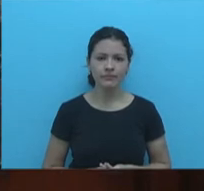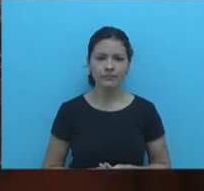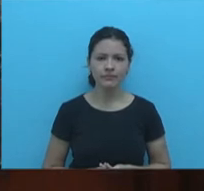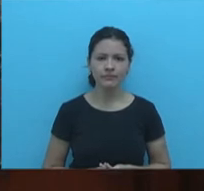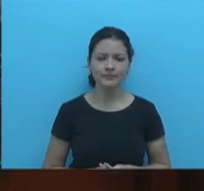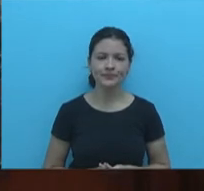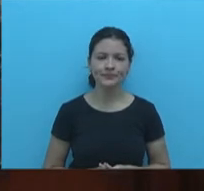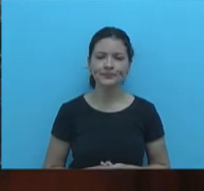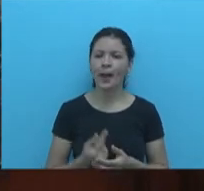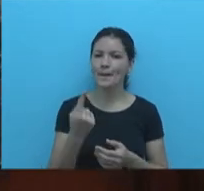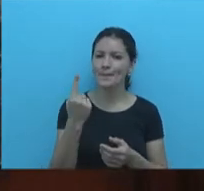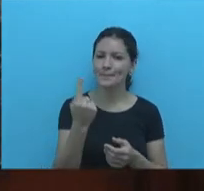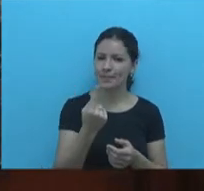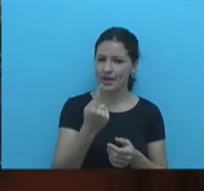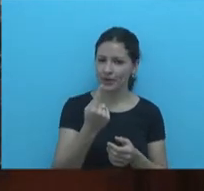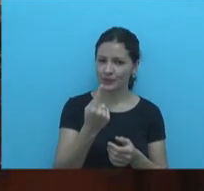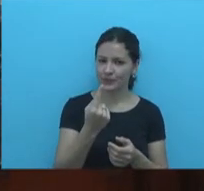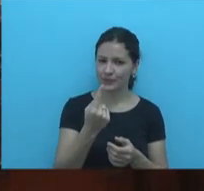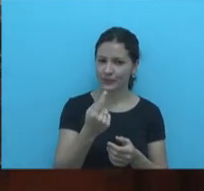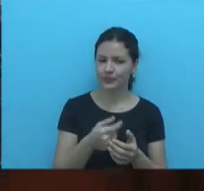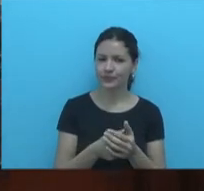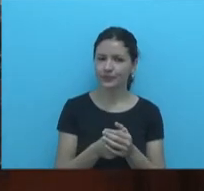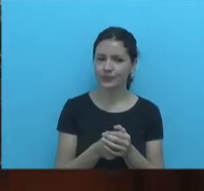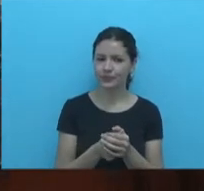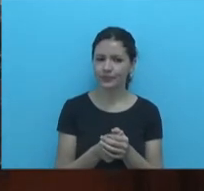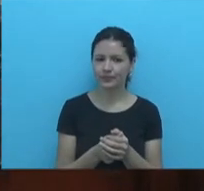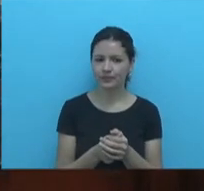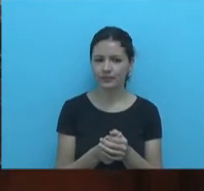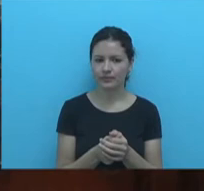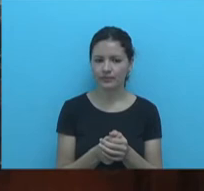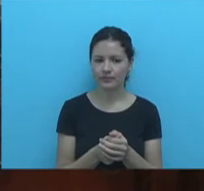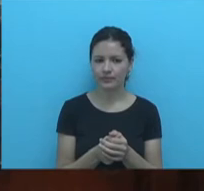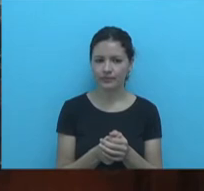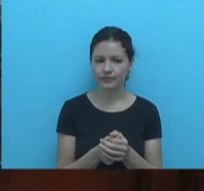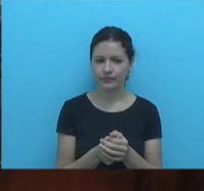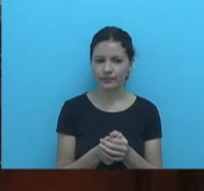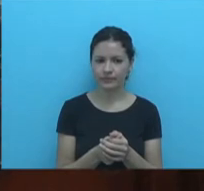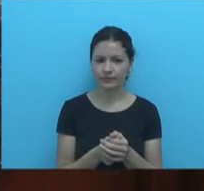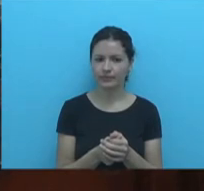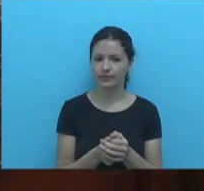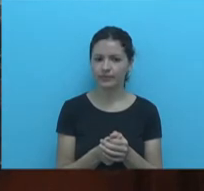vamos a ponernos en el cuerpo, va a estar en comisión y hacemos las modificaciones